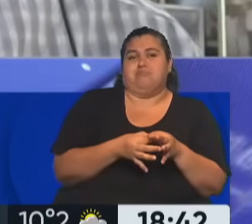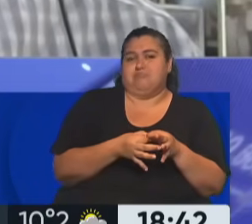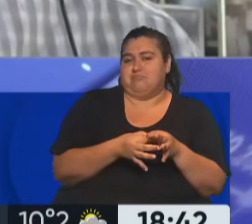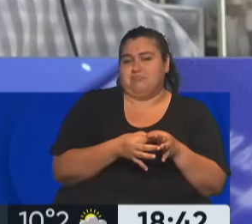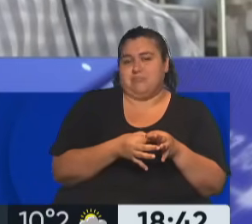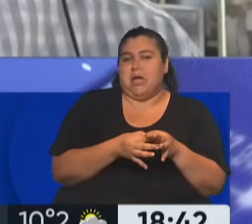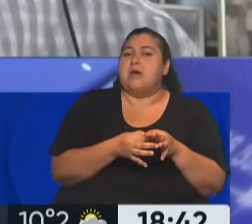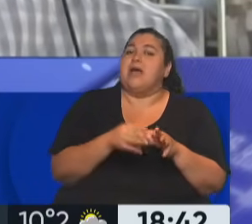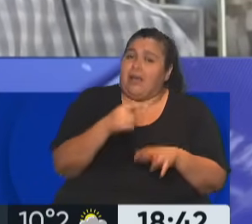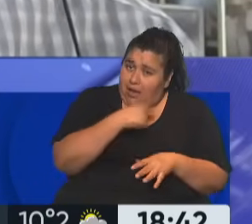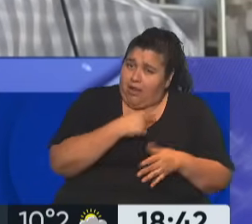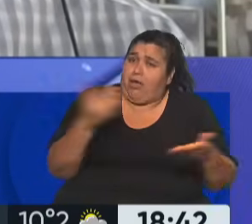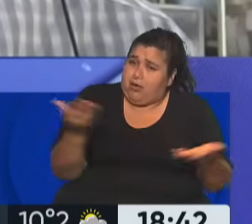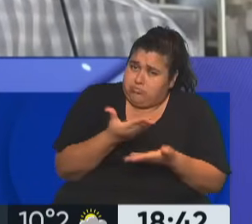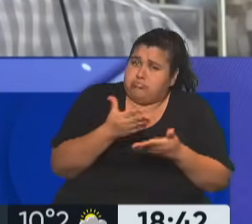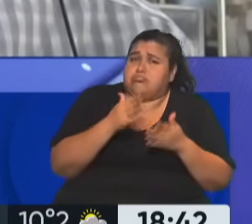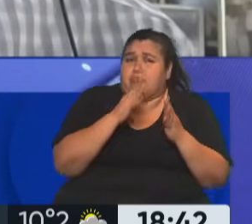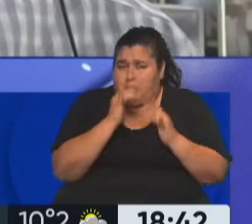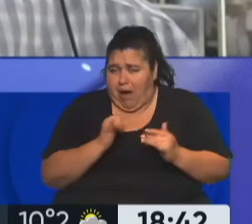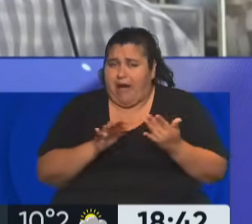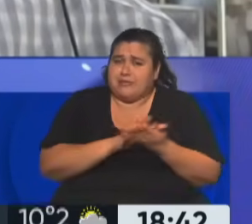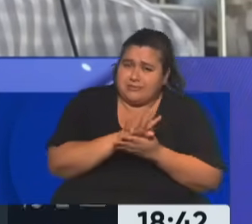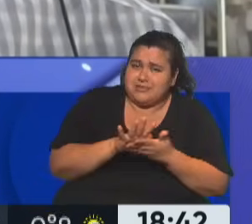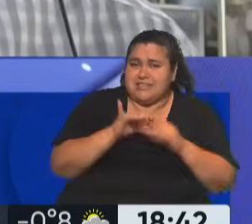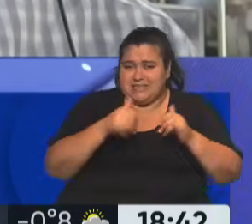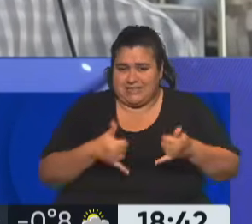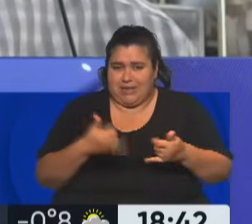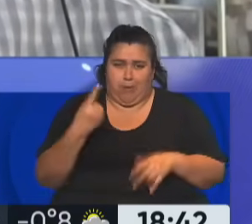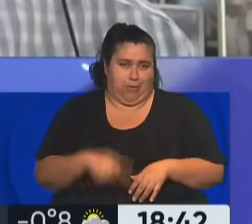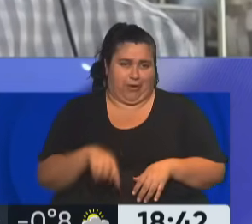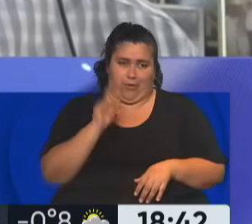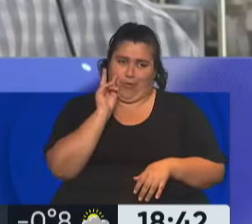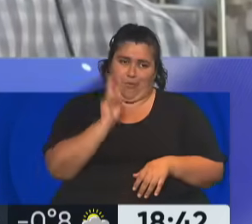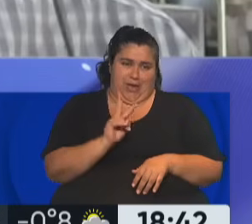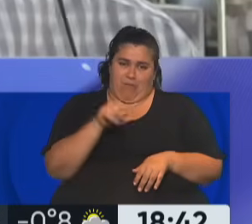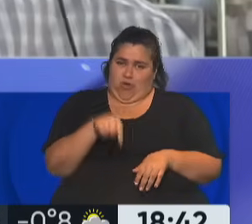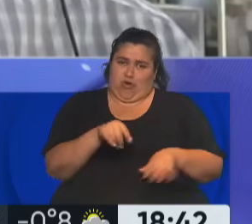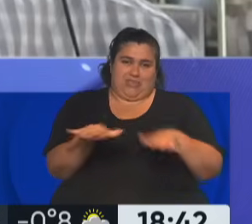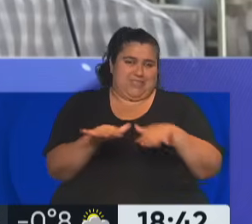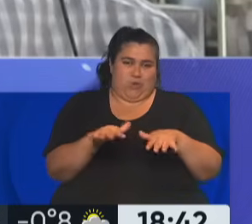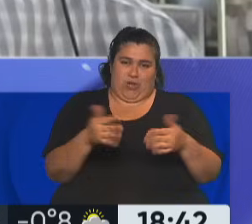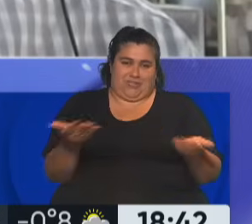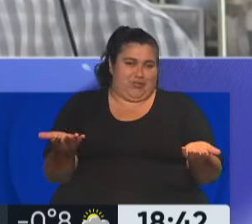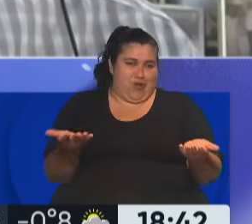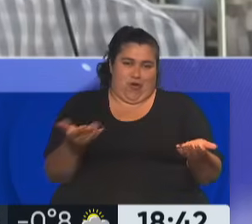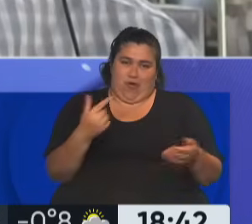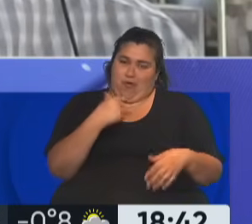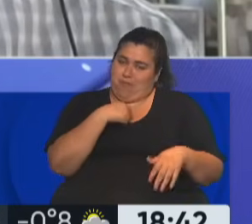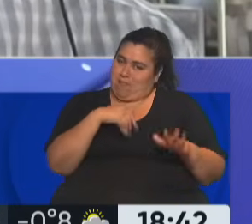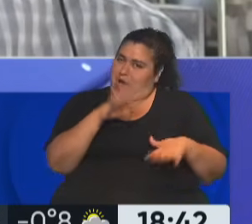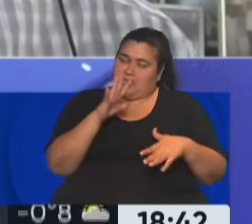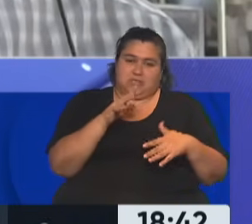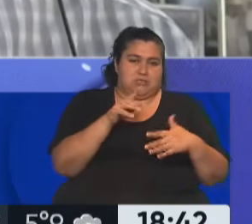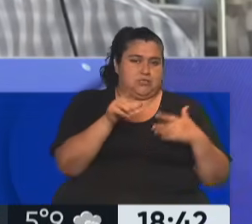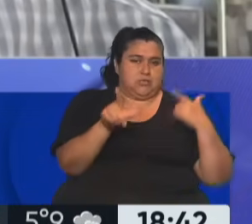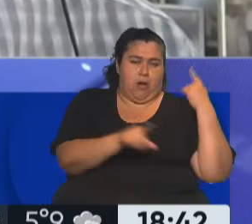medios diplomáticos, aunque, bueno, evidentemente lo que estamos viendo como dije antes, como una mayor escalada es a través de